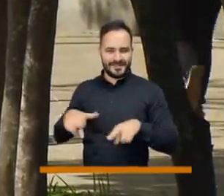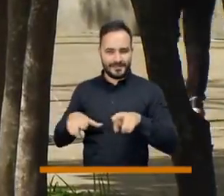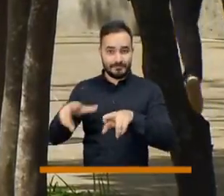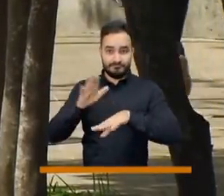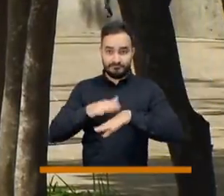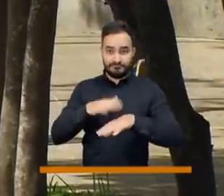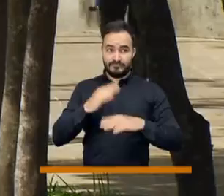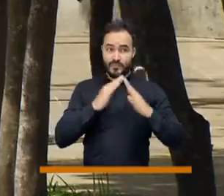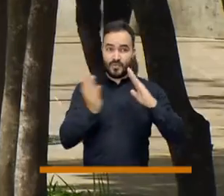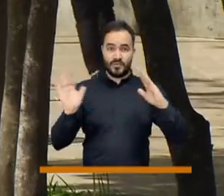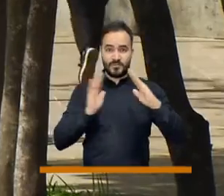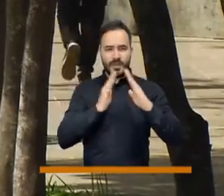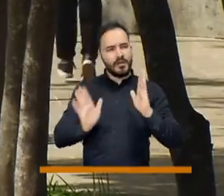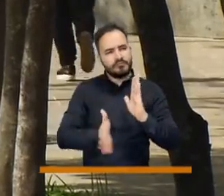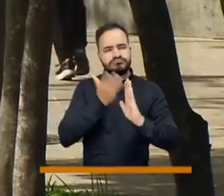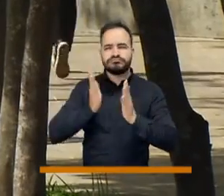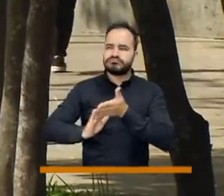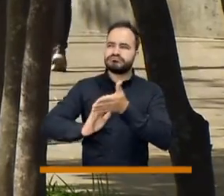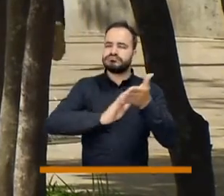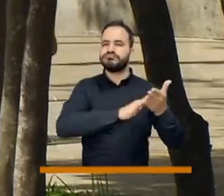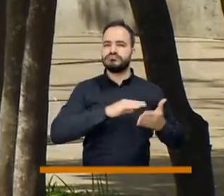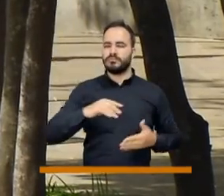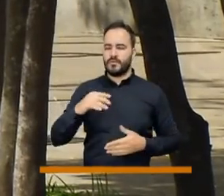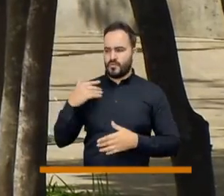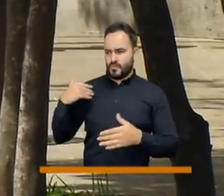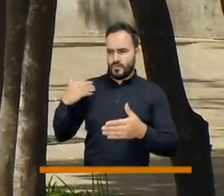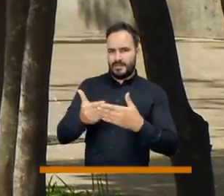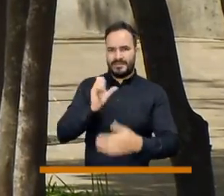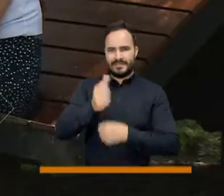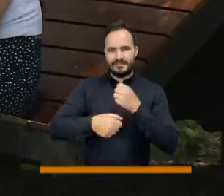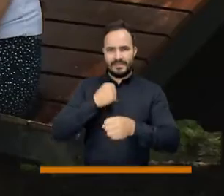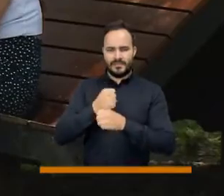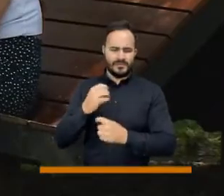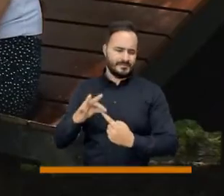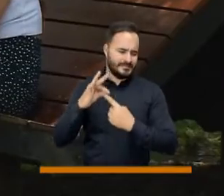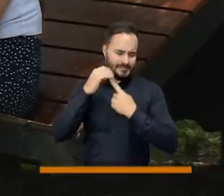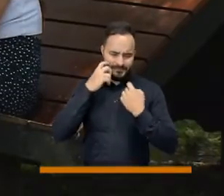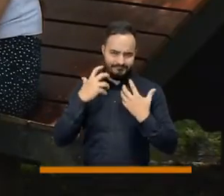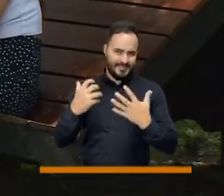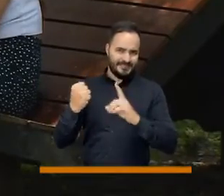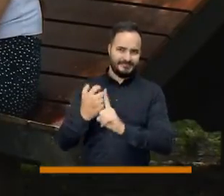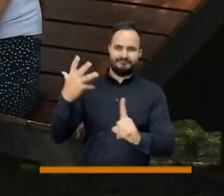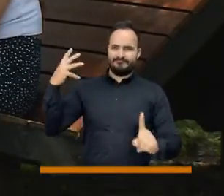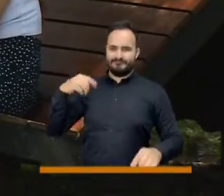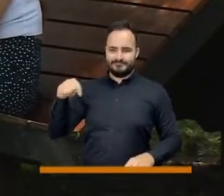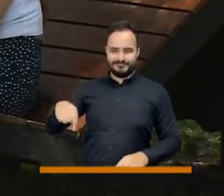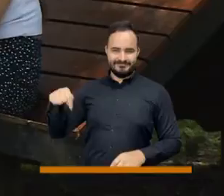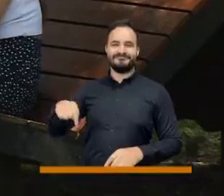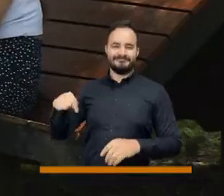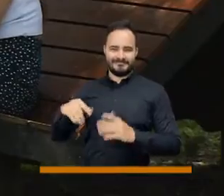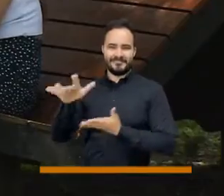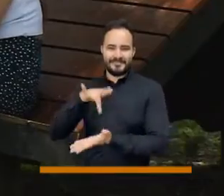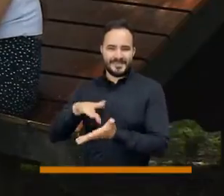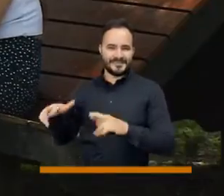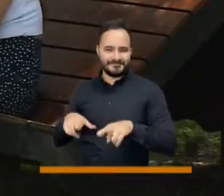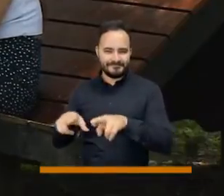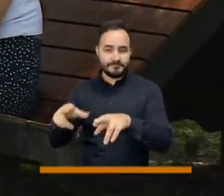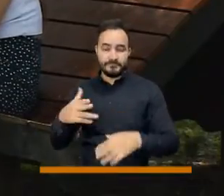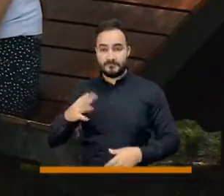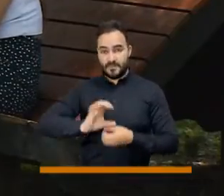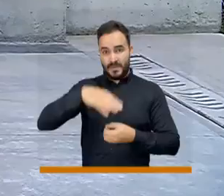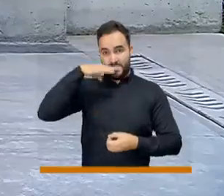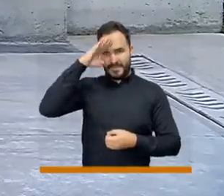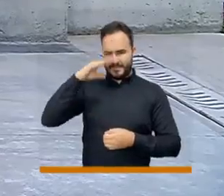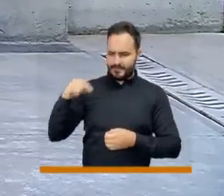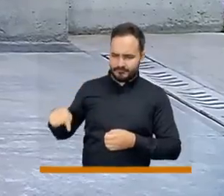renovación urbana más importantes de la última década, con el cual Medellín como ciudad busca darle un